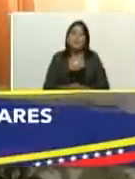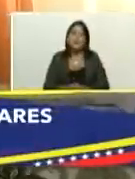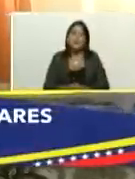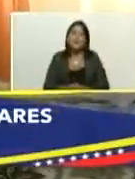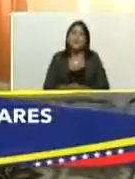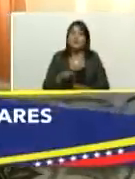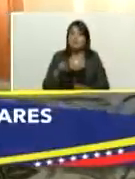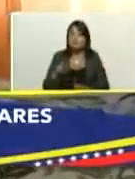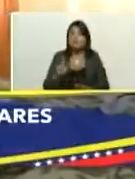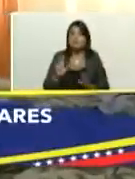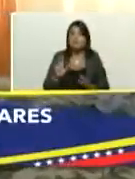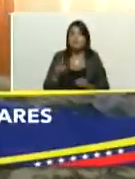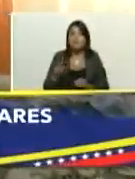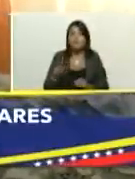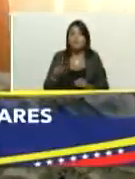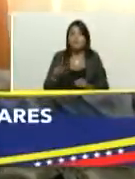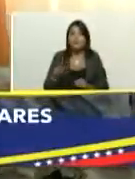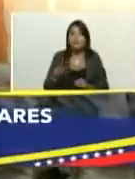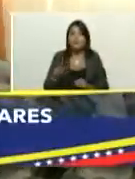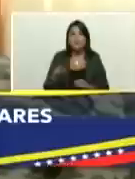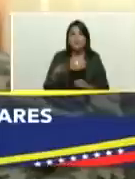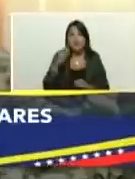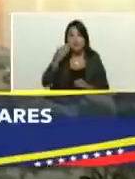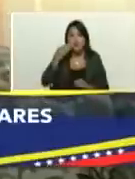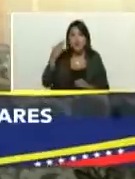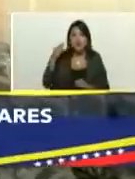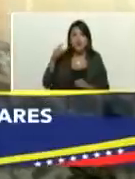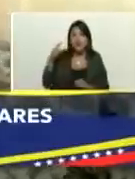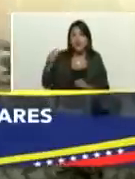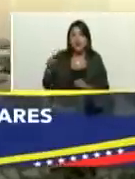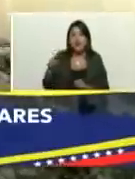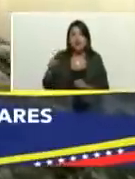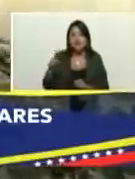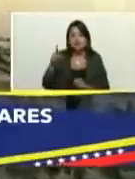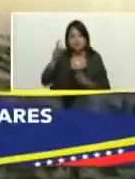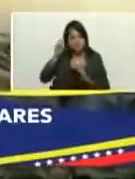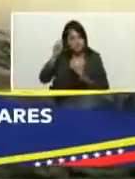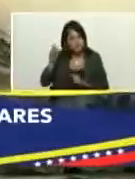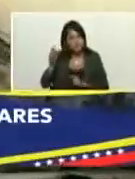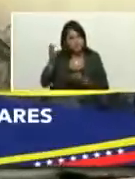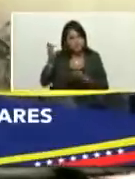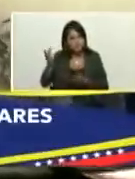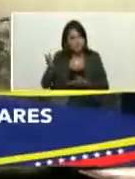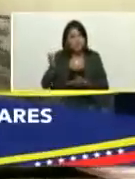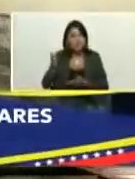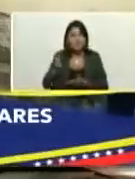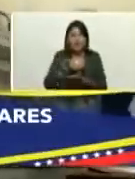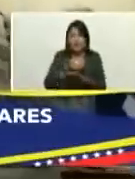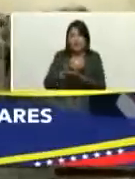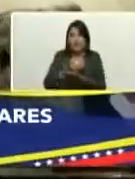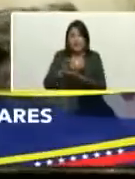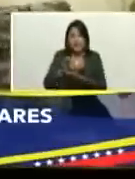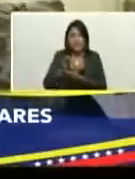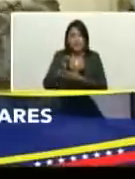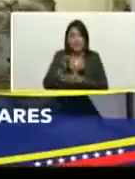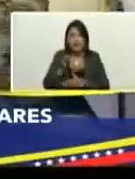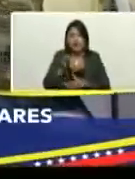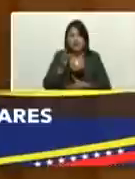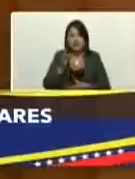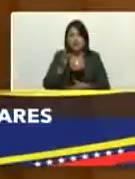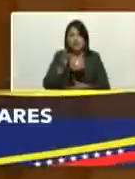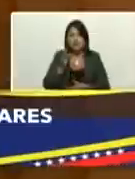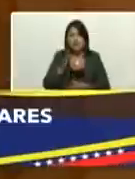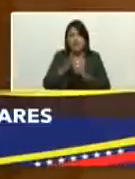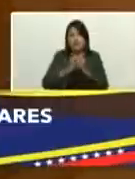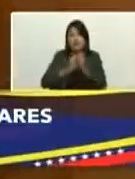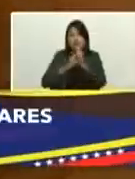junto a usted, presidente, al cual hay que hacerle un reconocimiento por su lealtad, por su sabiduría, por su liderazgo,